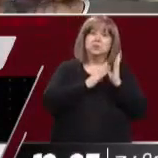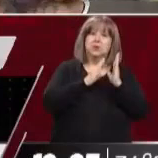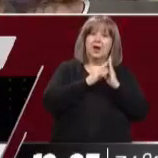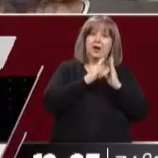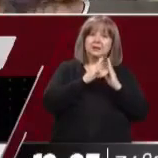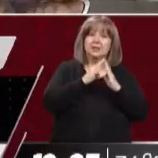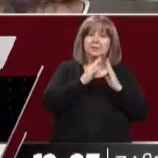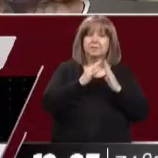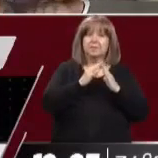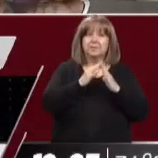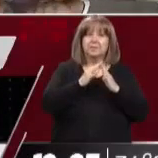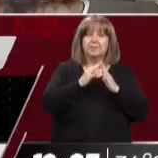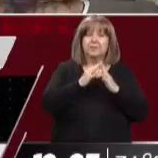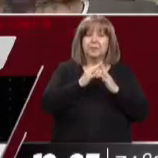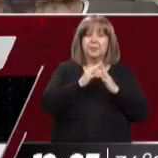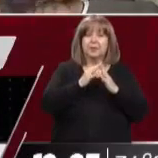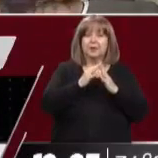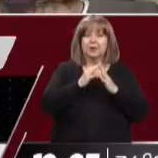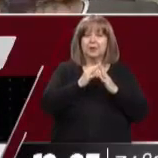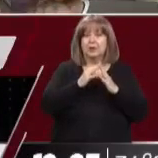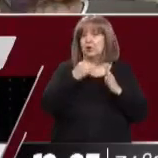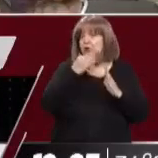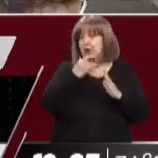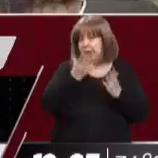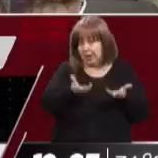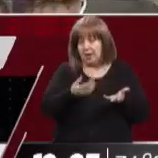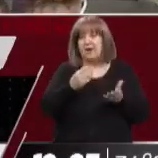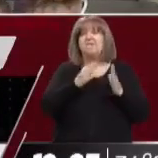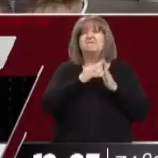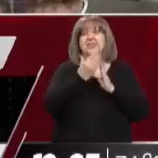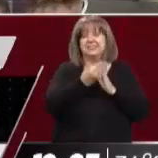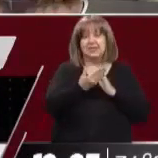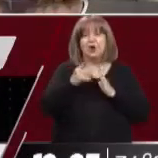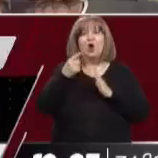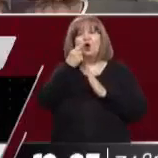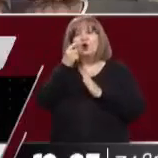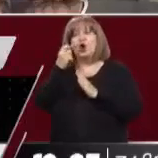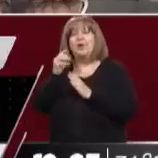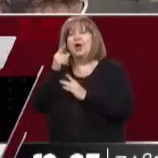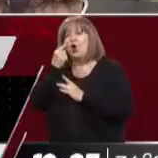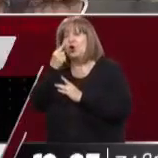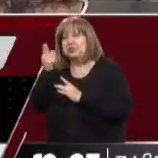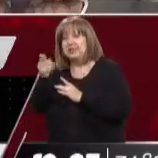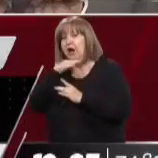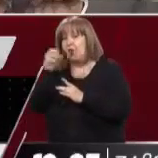que había pasado todo lo que hemos dado a conocer, ¿no? Si les parece, lo vamos a escuchar a este vecino que nos decía lo